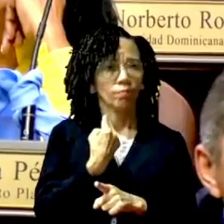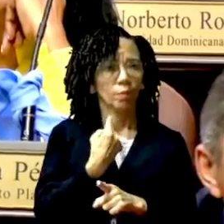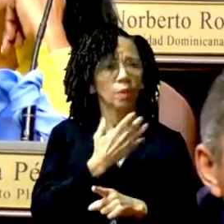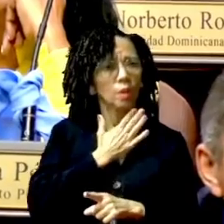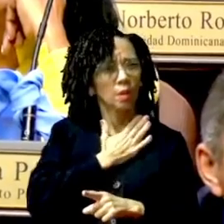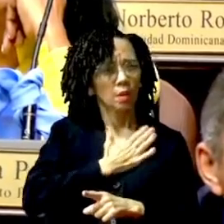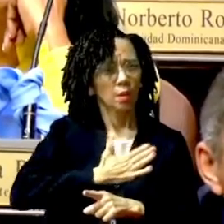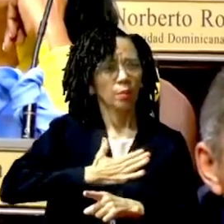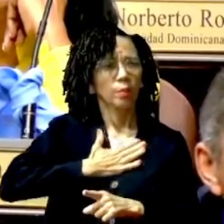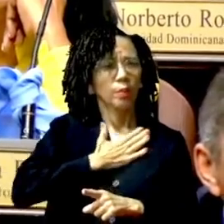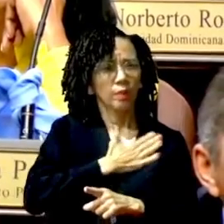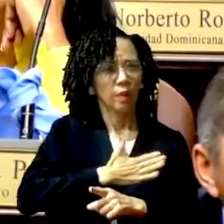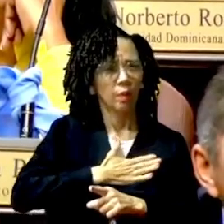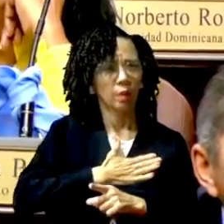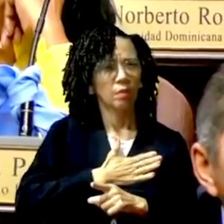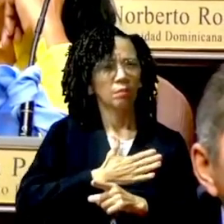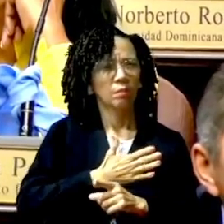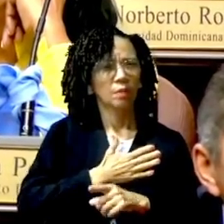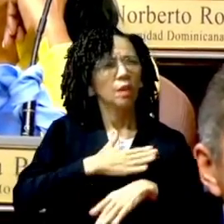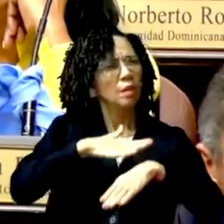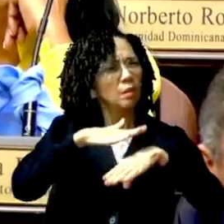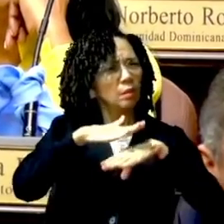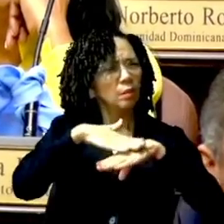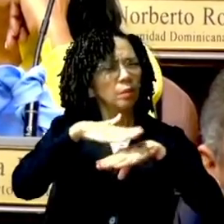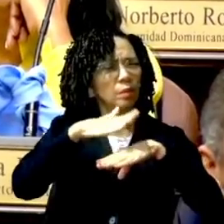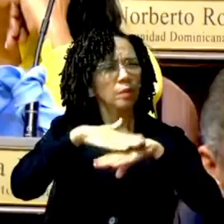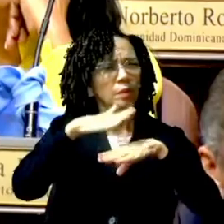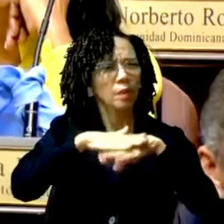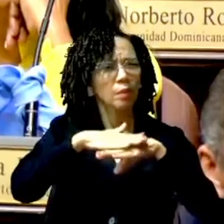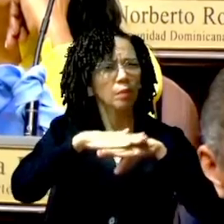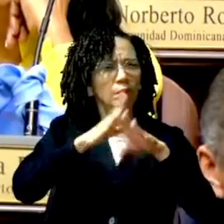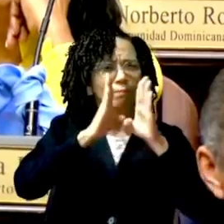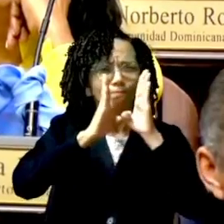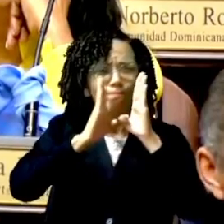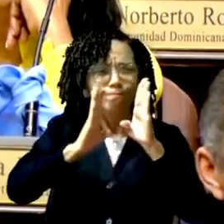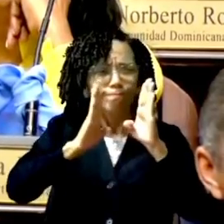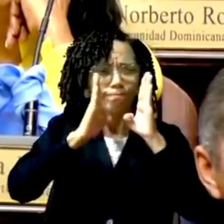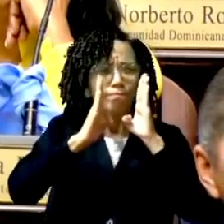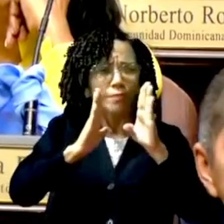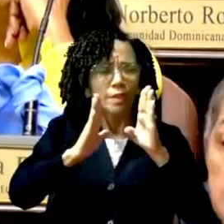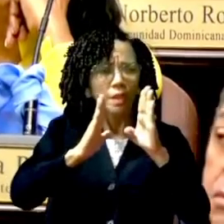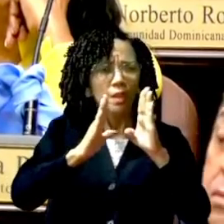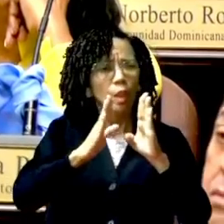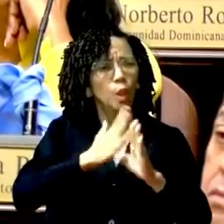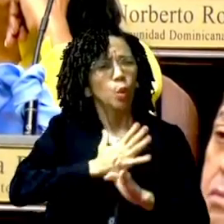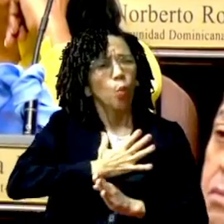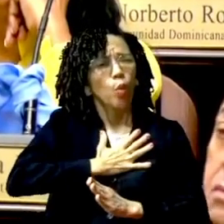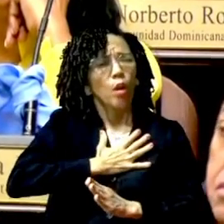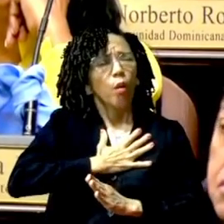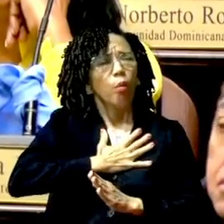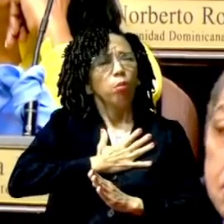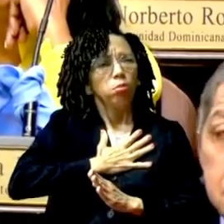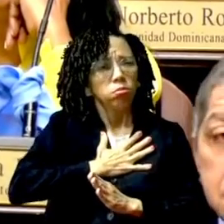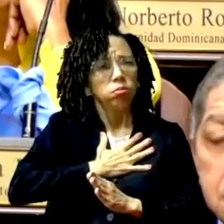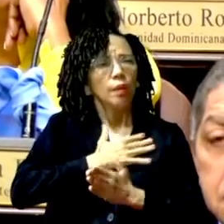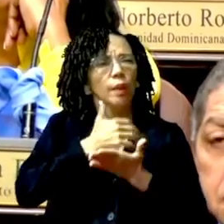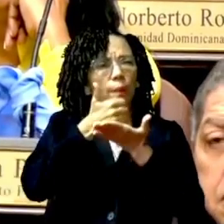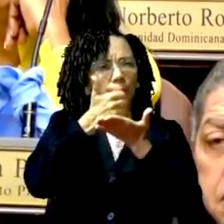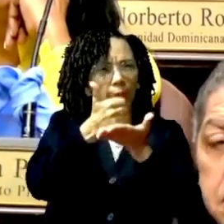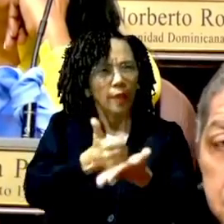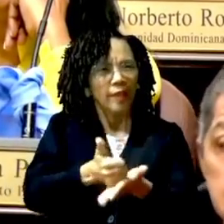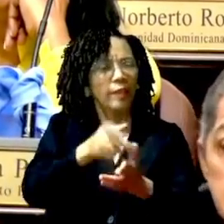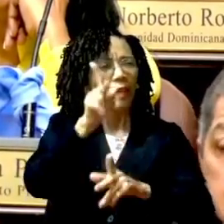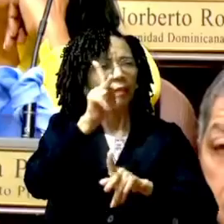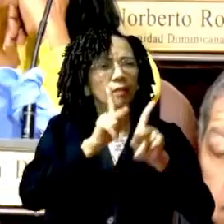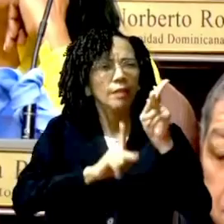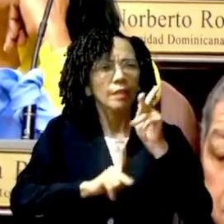sentido, hago un llamado de atención y de sensibilización para que a través del